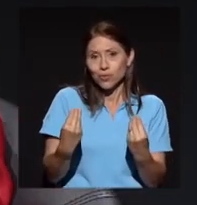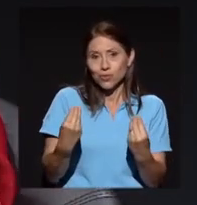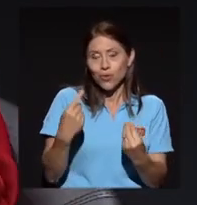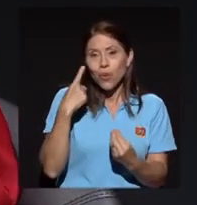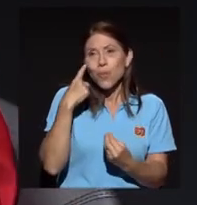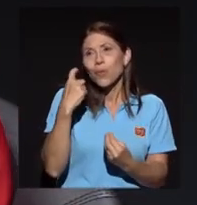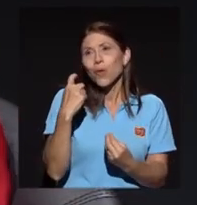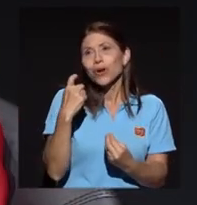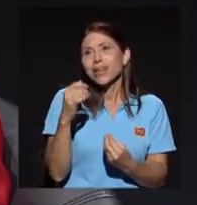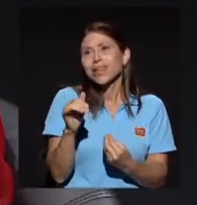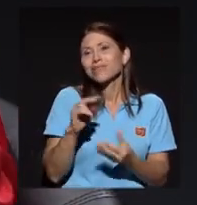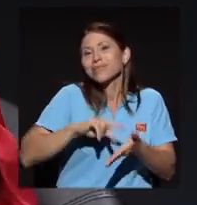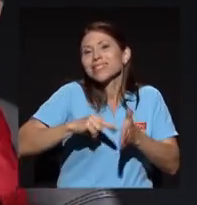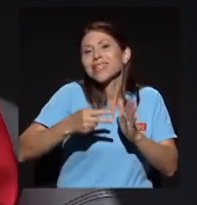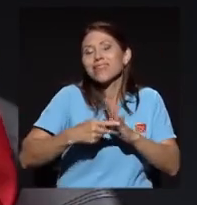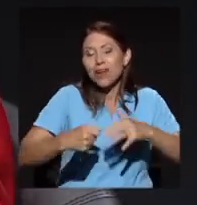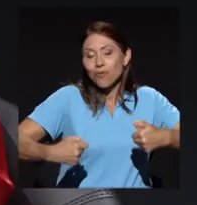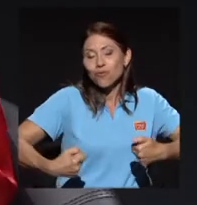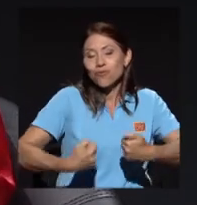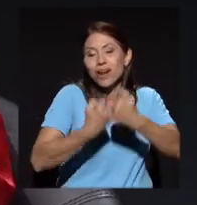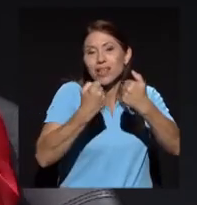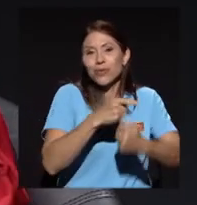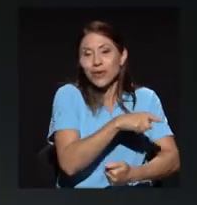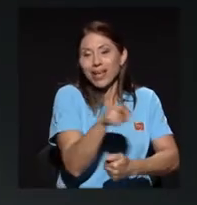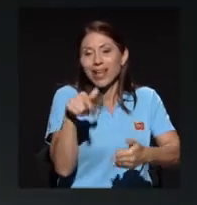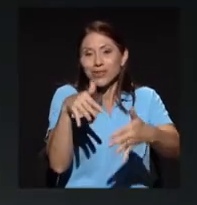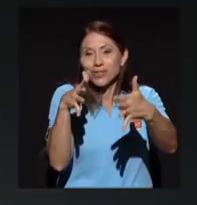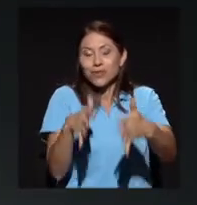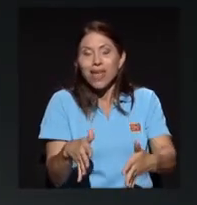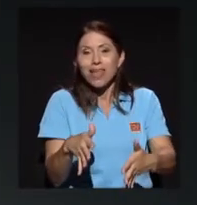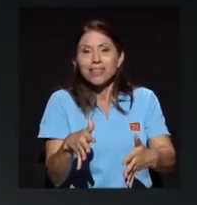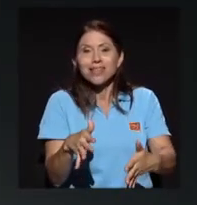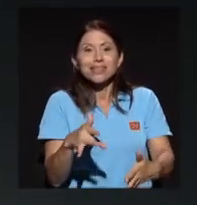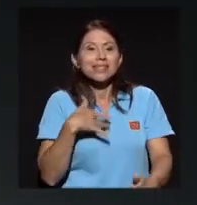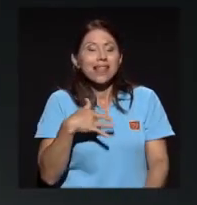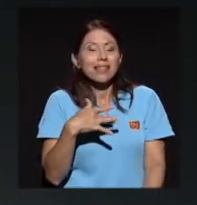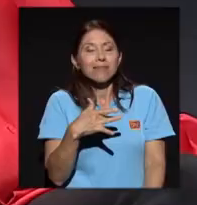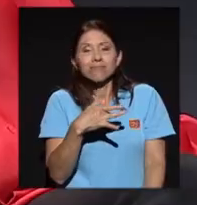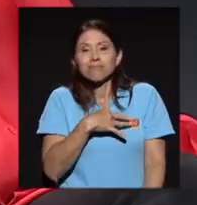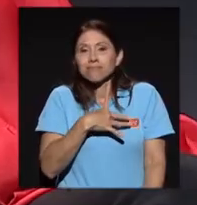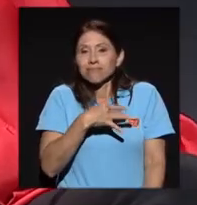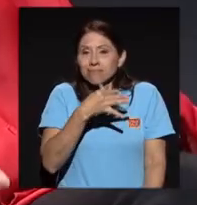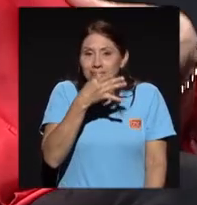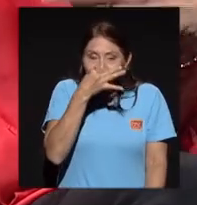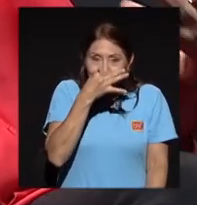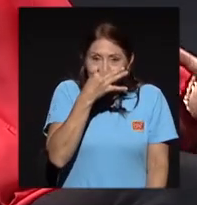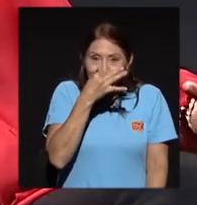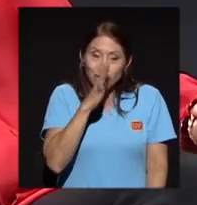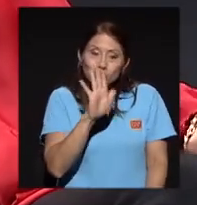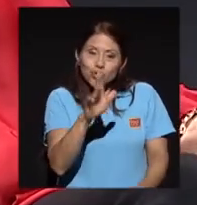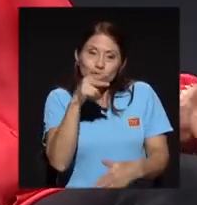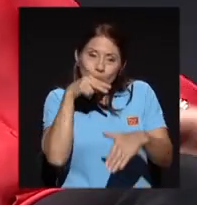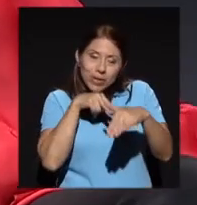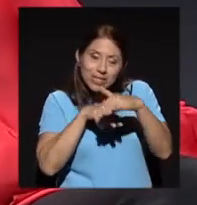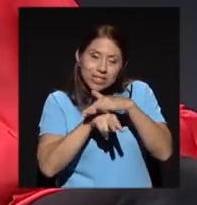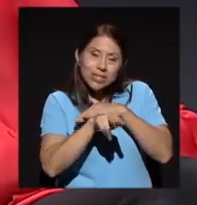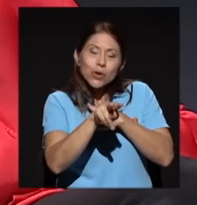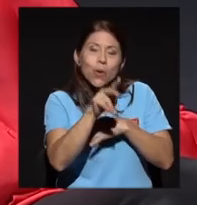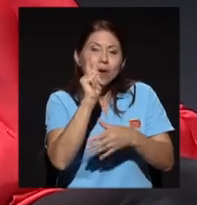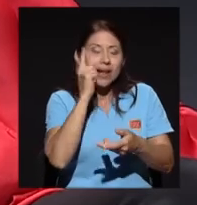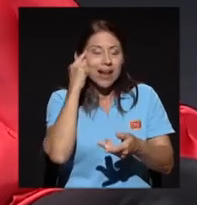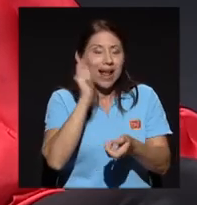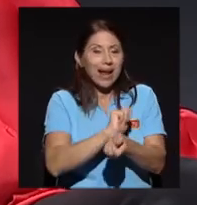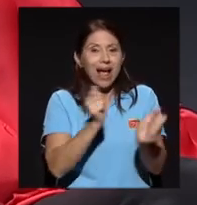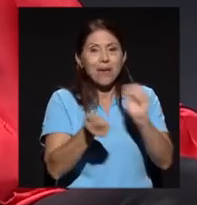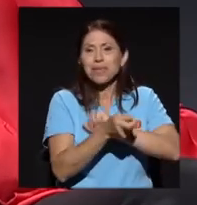es un reto cambiar esa visión que tienen nuestros jóvenes de que, o nuestros futuros profesionales, de que la economía